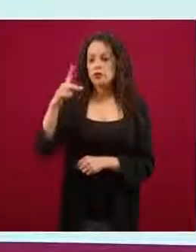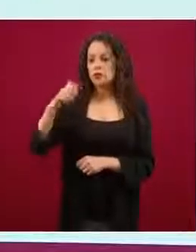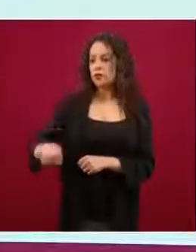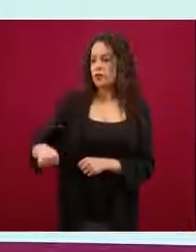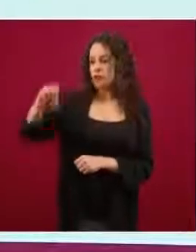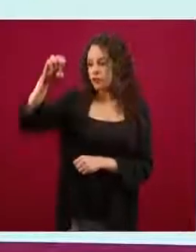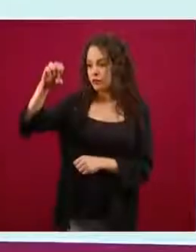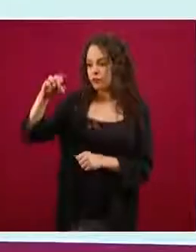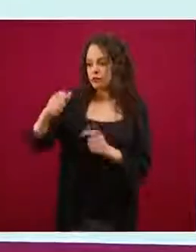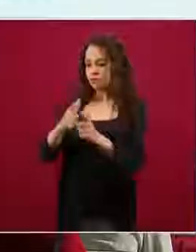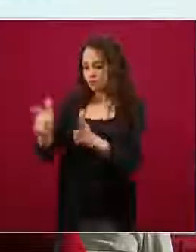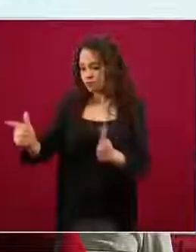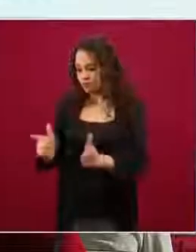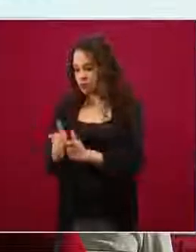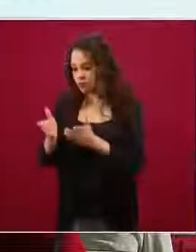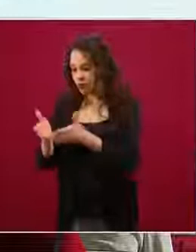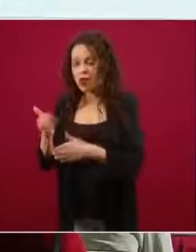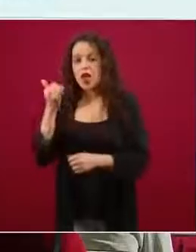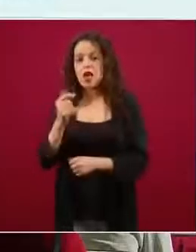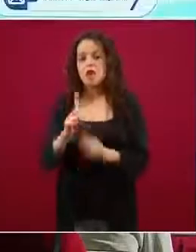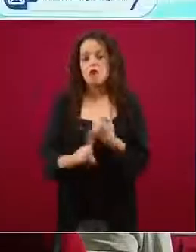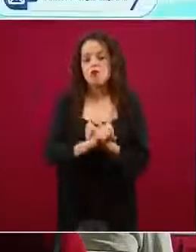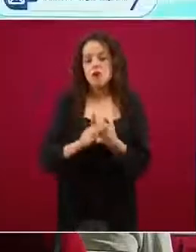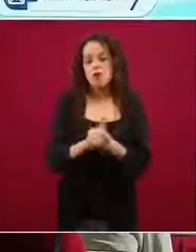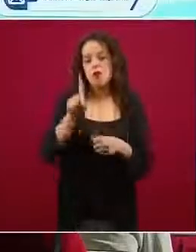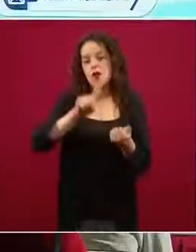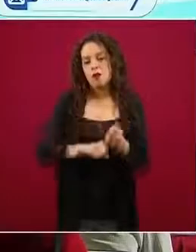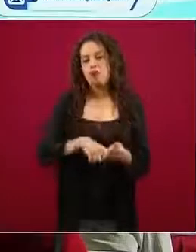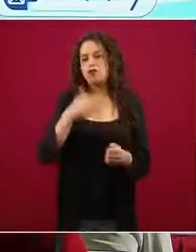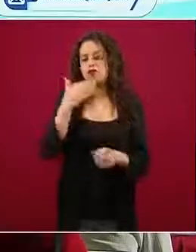que presentan. La siguiente.